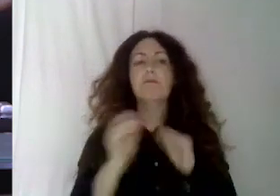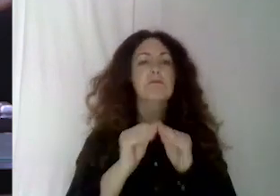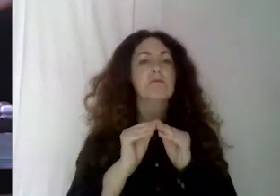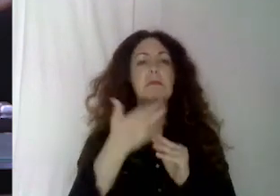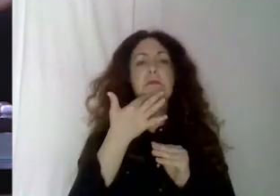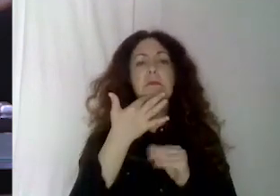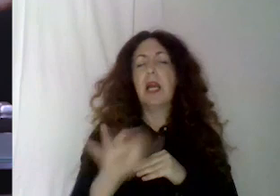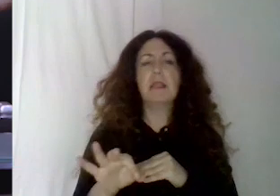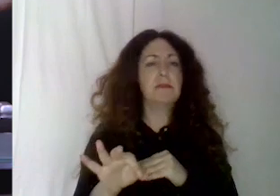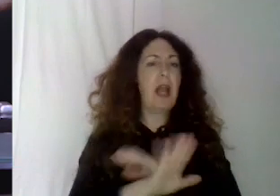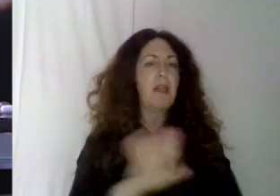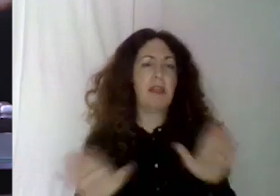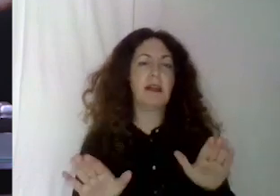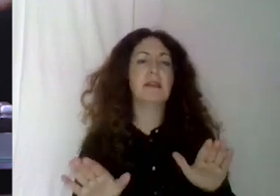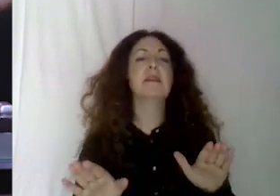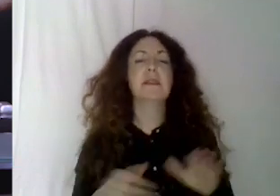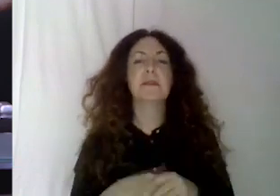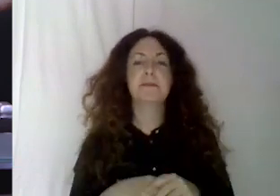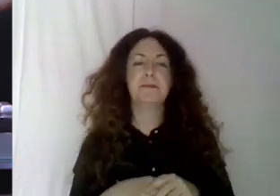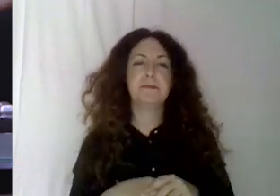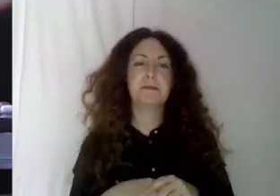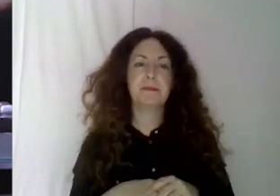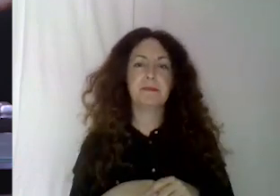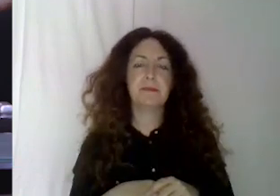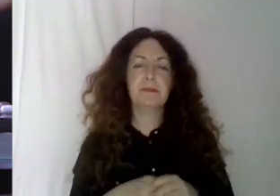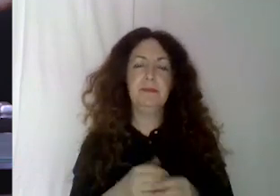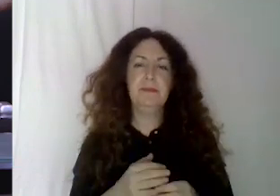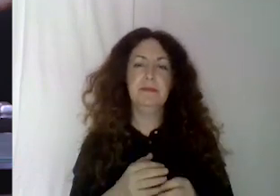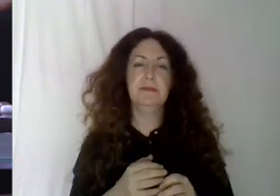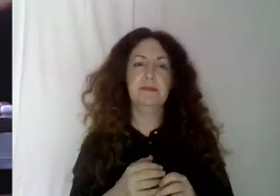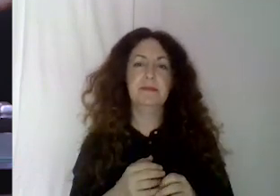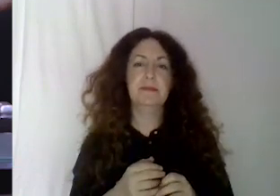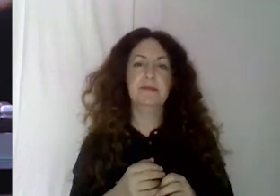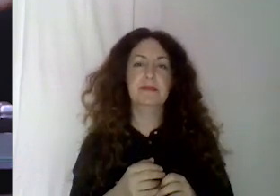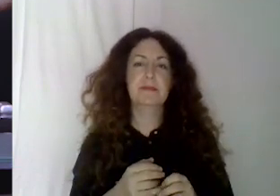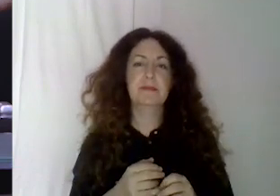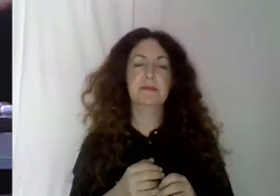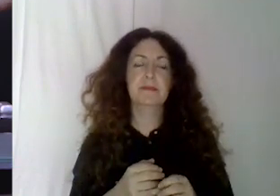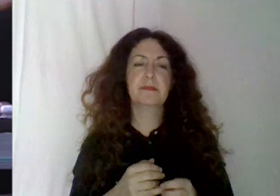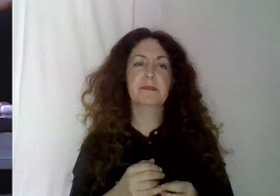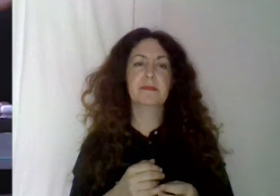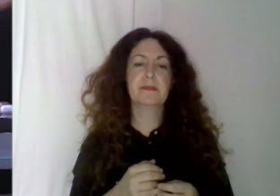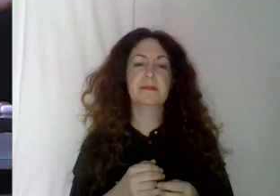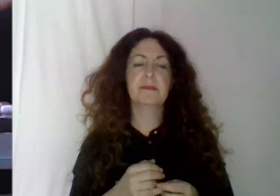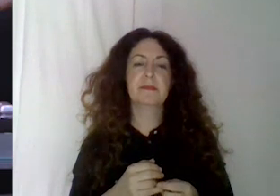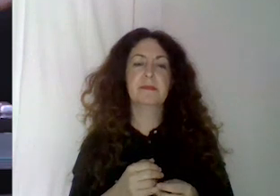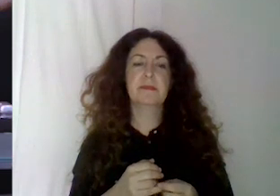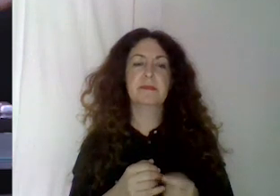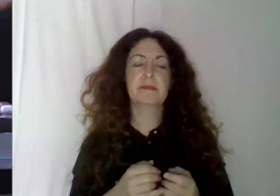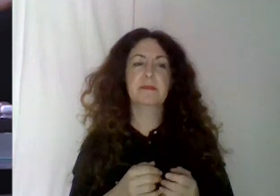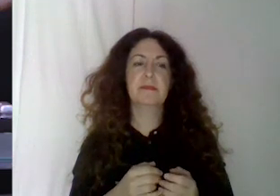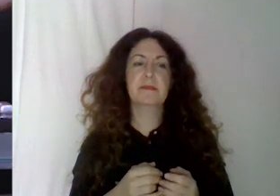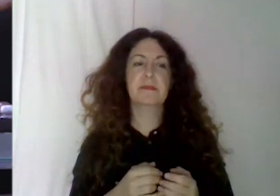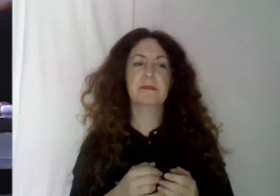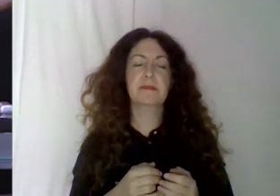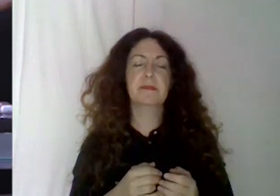esa pintura, el otro no quiere venderla, tienen dos o tres encuentros así, y al final encuentra, claro, el truco.